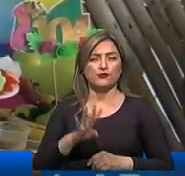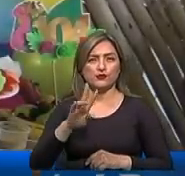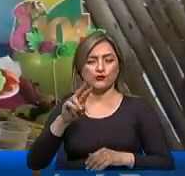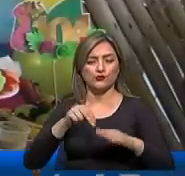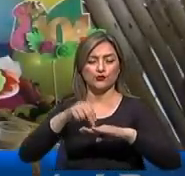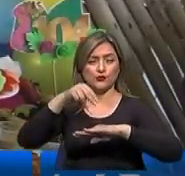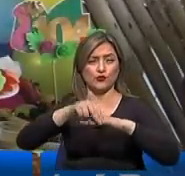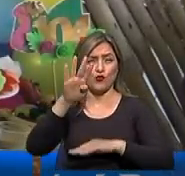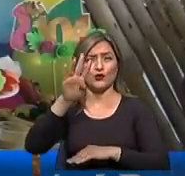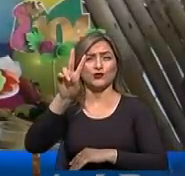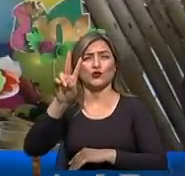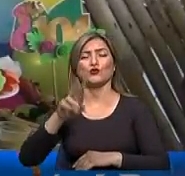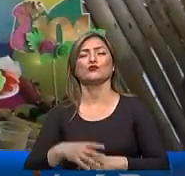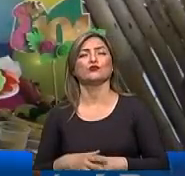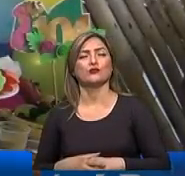nietos, ¿sí?